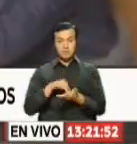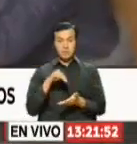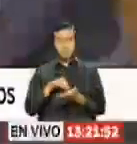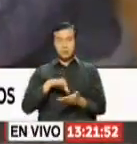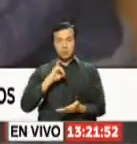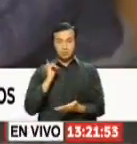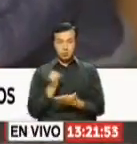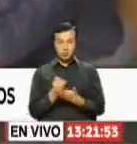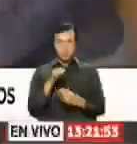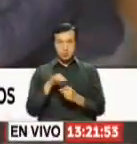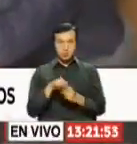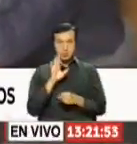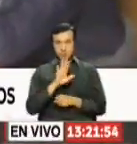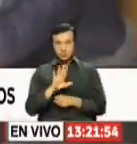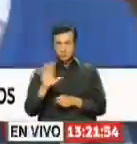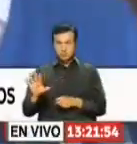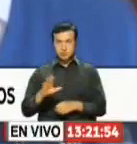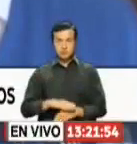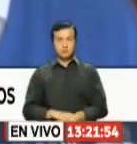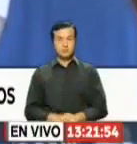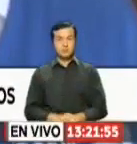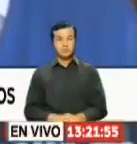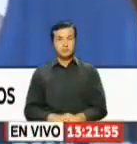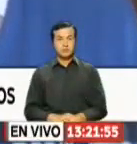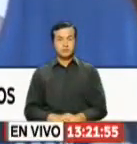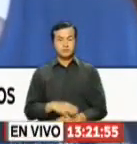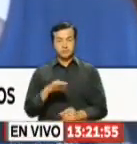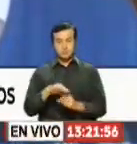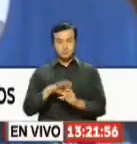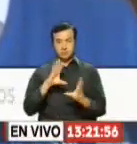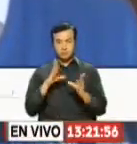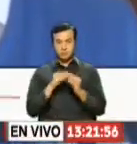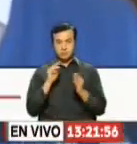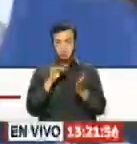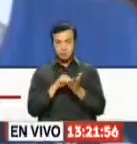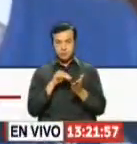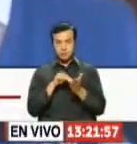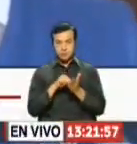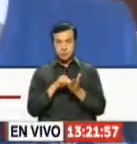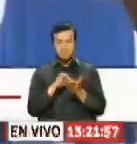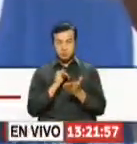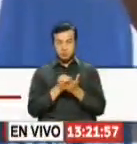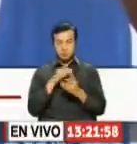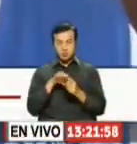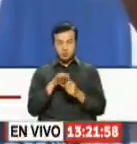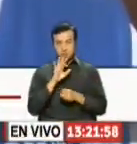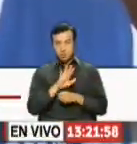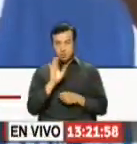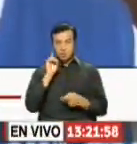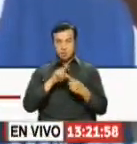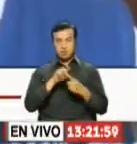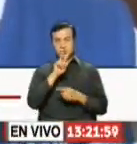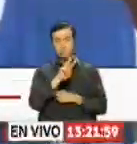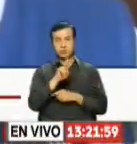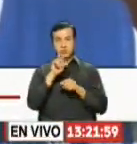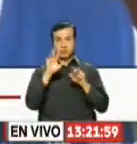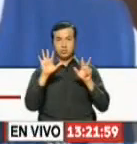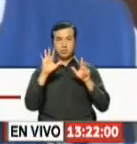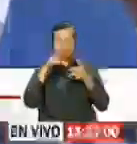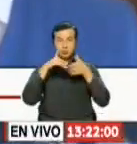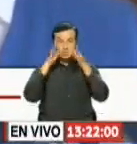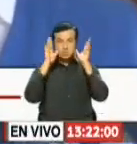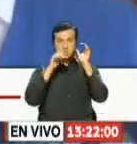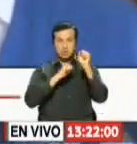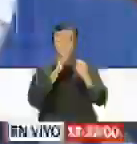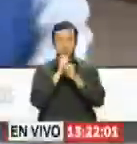las juntas receptoras del voto. Será la selección y conformación de miembros de la junta receptora del voto hasta el 28 de diciembre